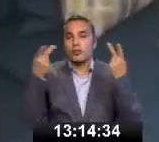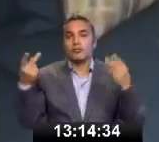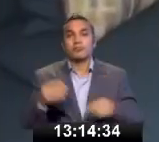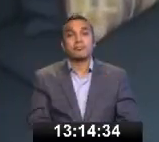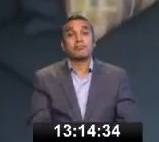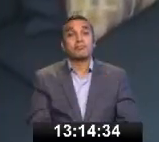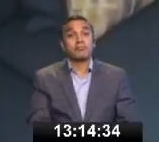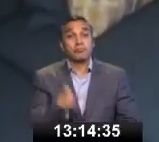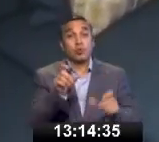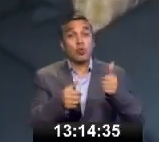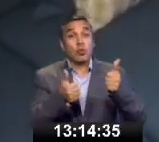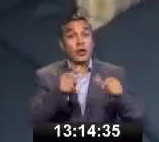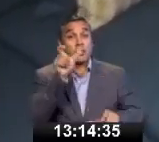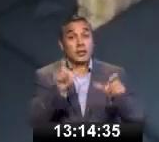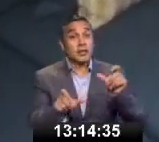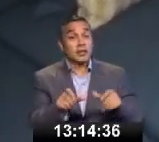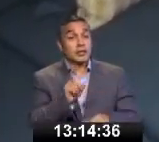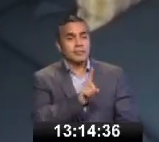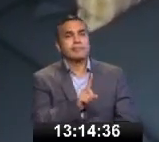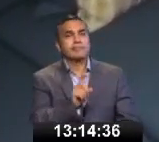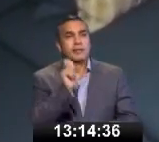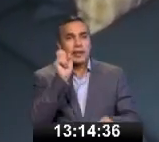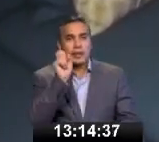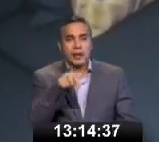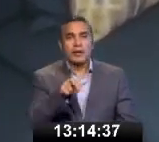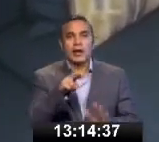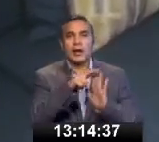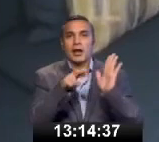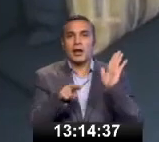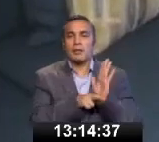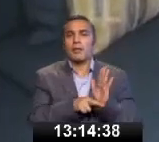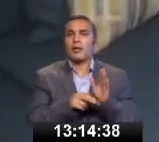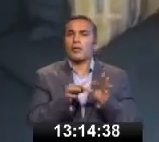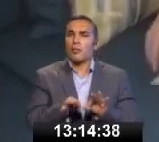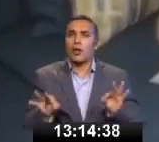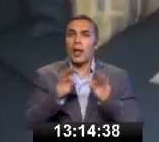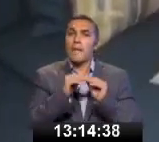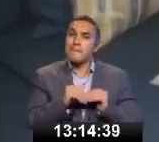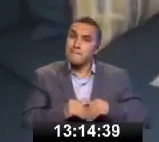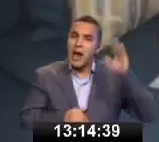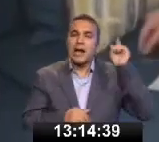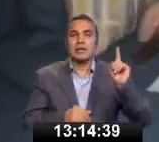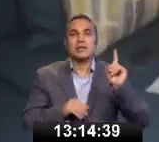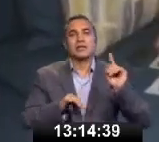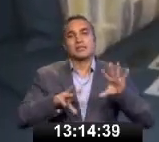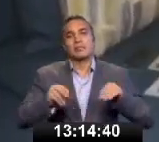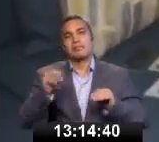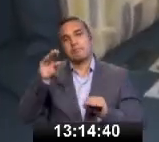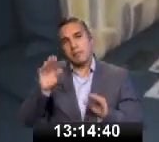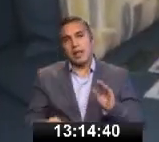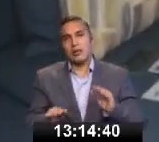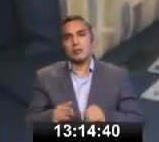estos actos de honestidad deberían ser la regla y no la excepción. Juan Pablo Ruiz, TC Televisión.